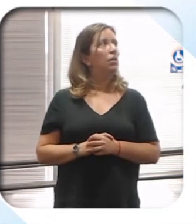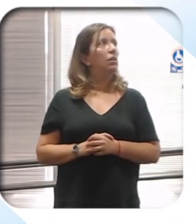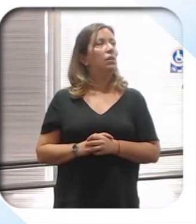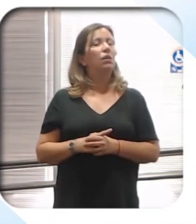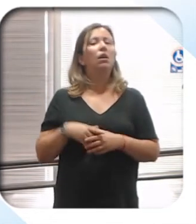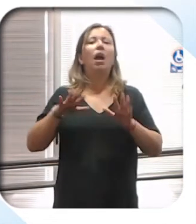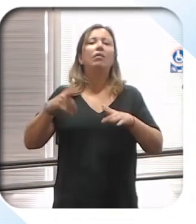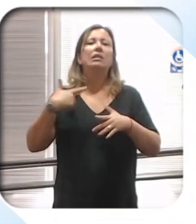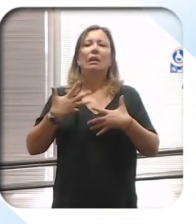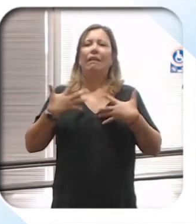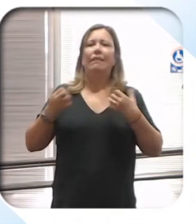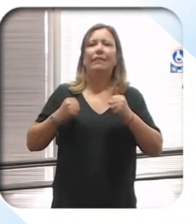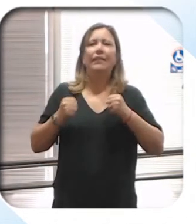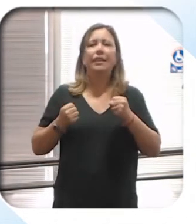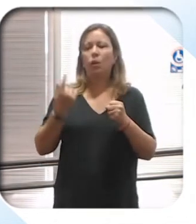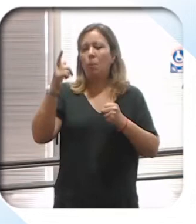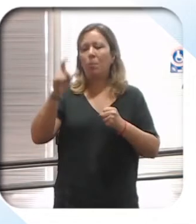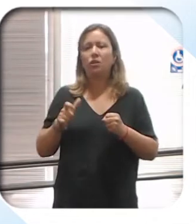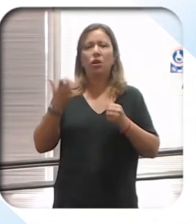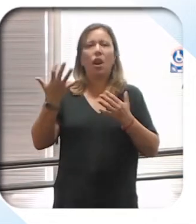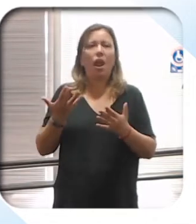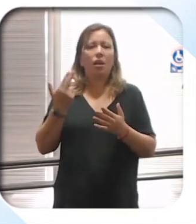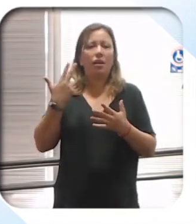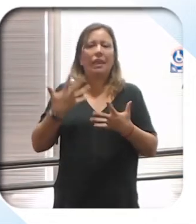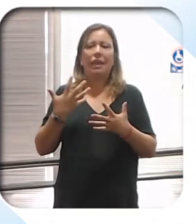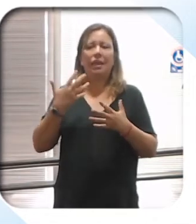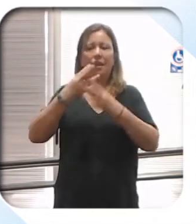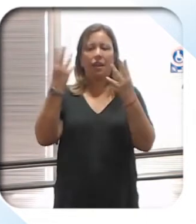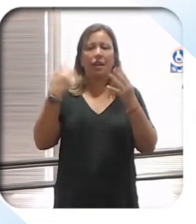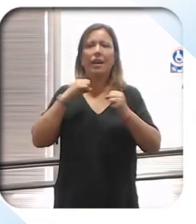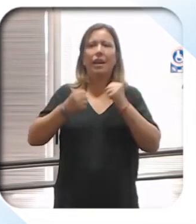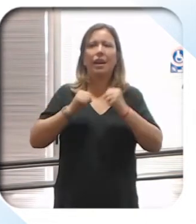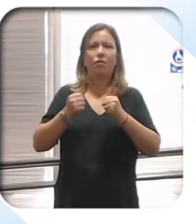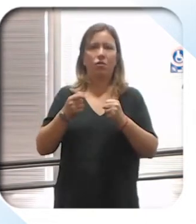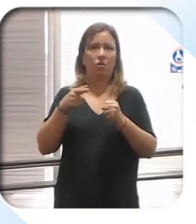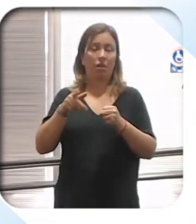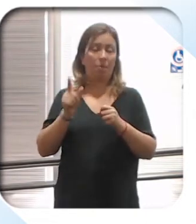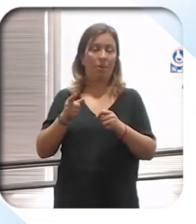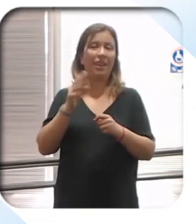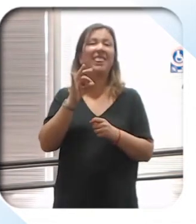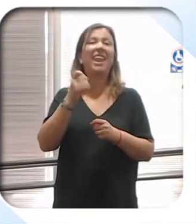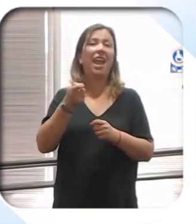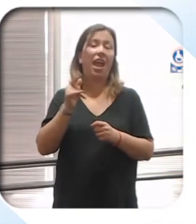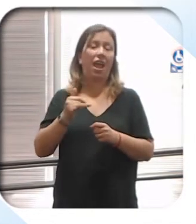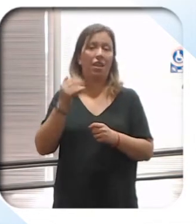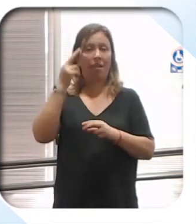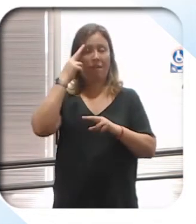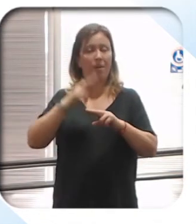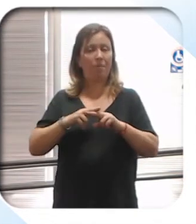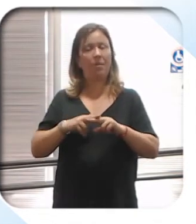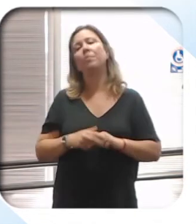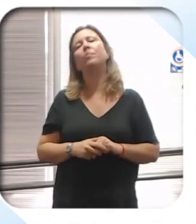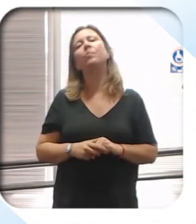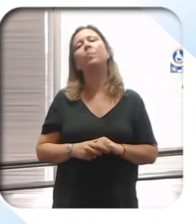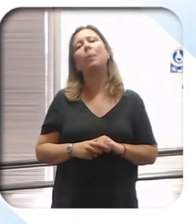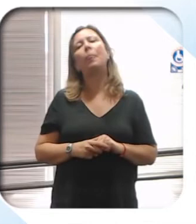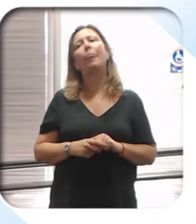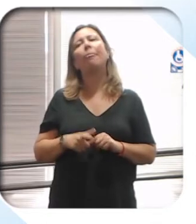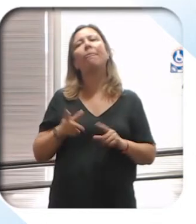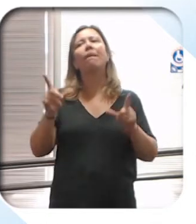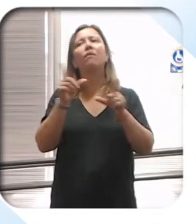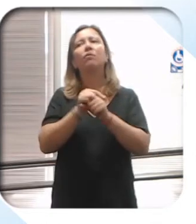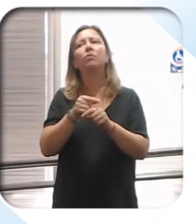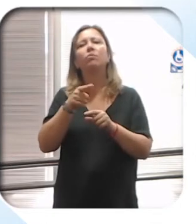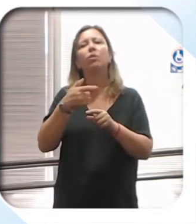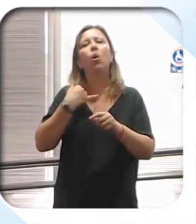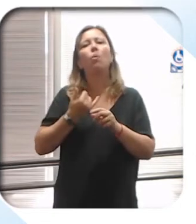ansiedad anticipatoria en un paciente con un trastorno generalizado de ansiedad en un TEA. El diagnóstico diferencial lo tendríamos que hacer con